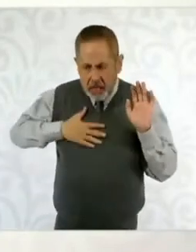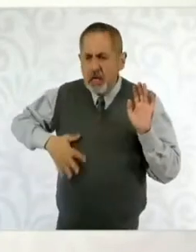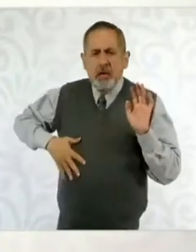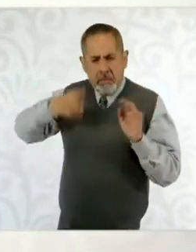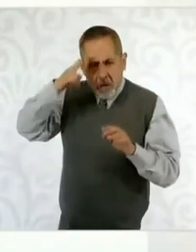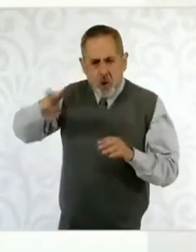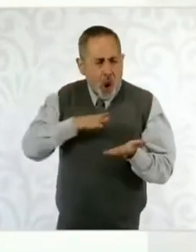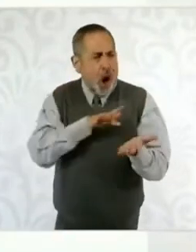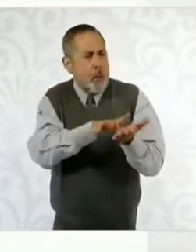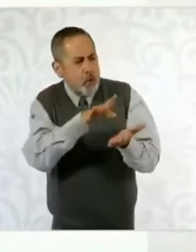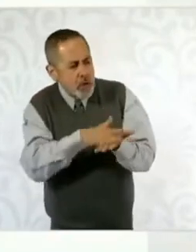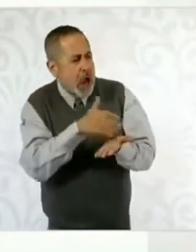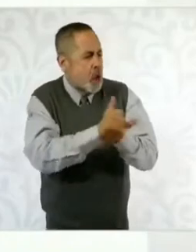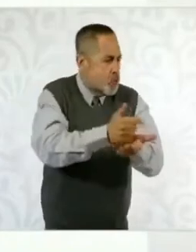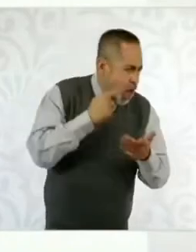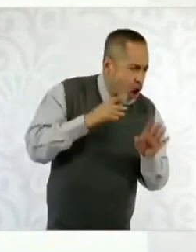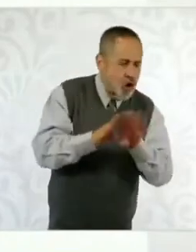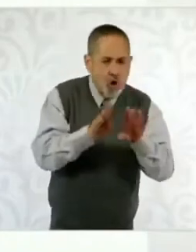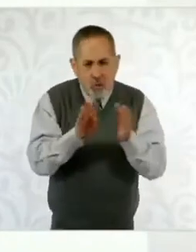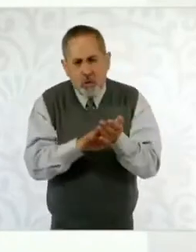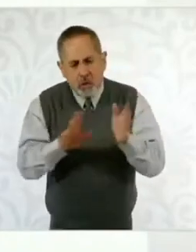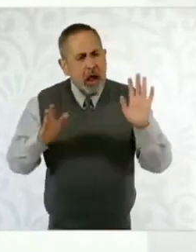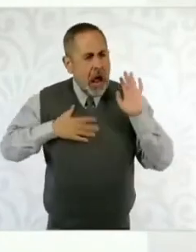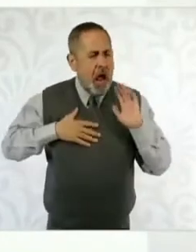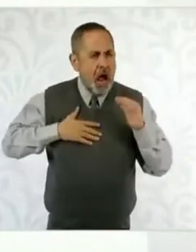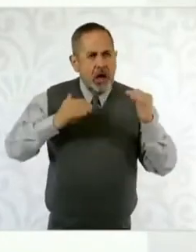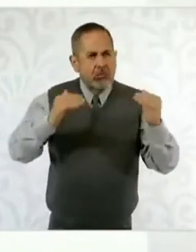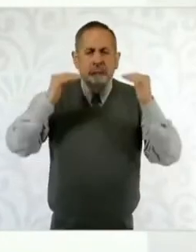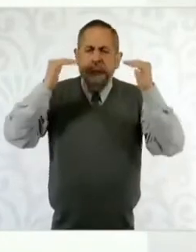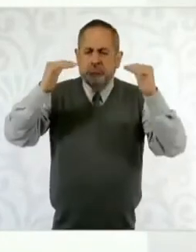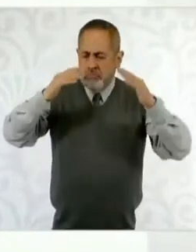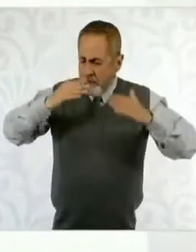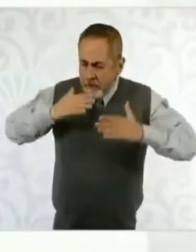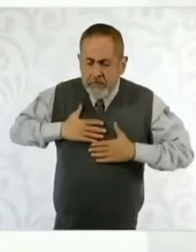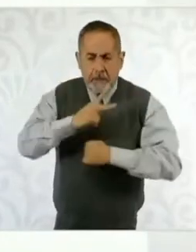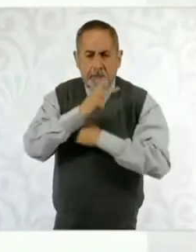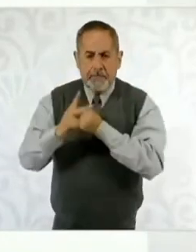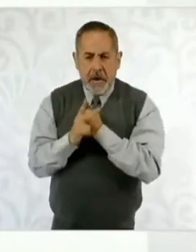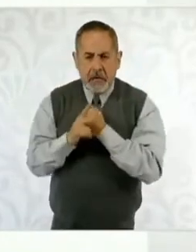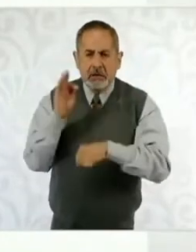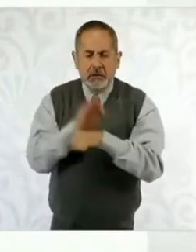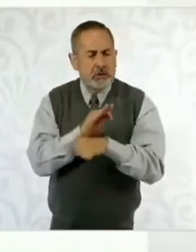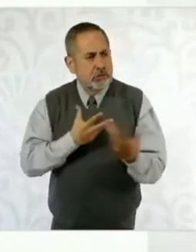todo lo que podamos, por supuesto, con respeto a nuestra soberanía, pero vamos a colaborar.